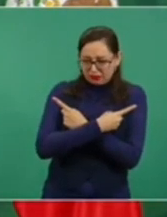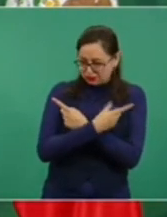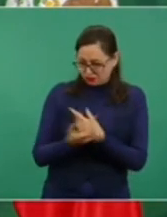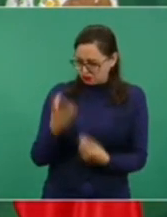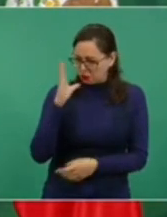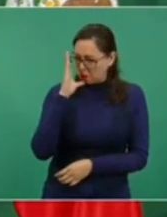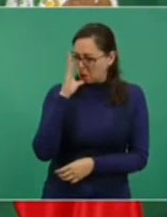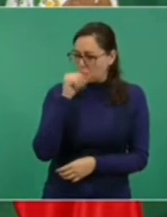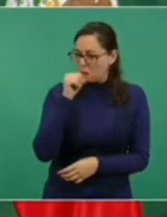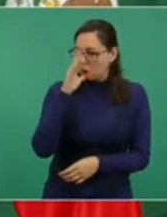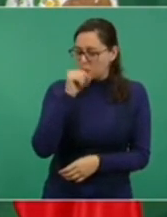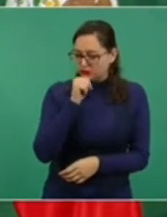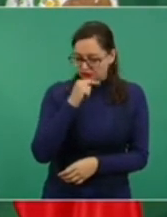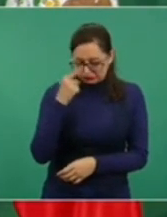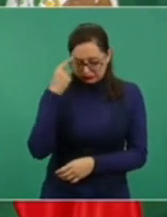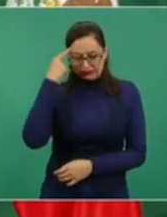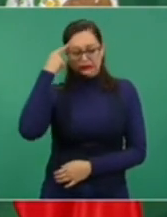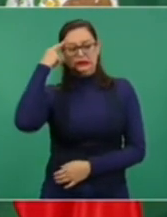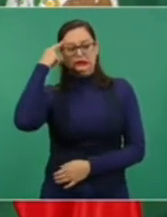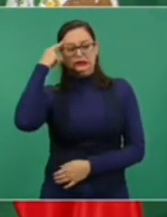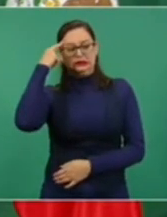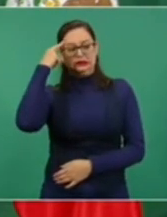hay una nueva realidad,